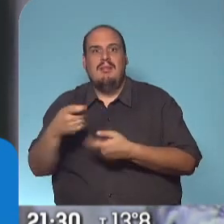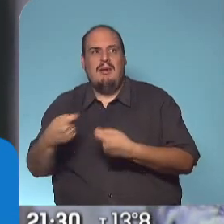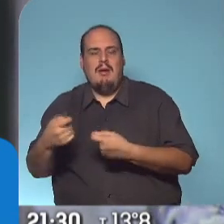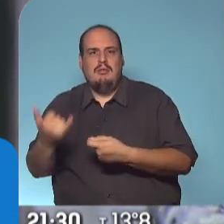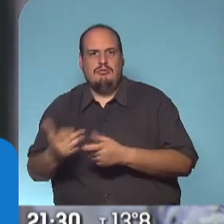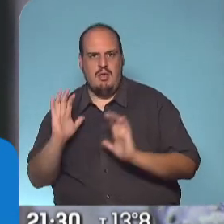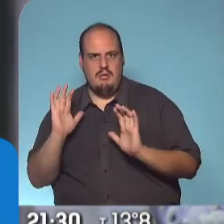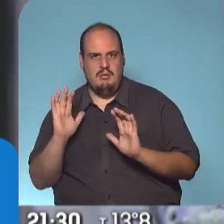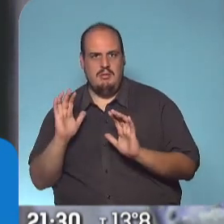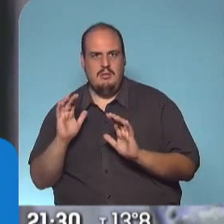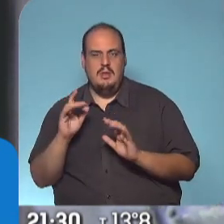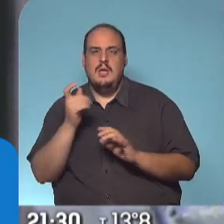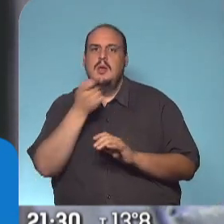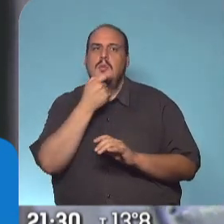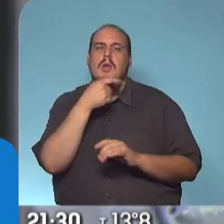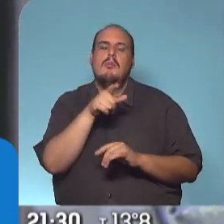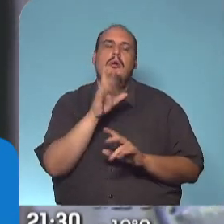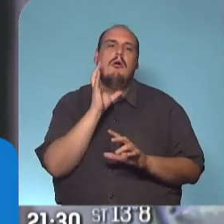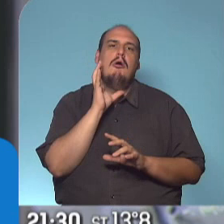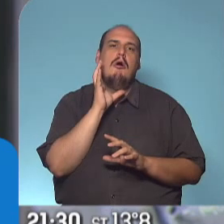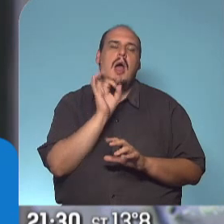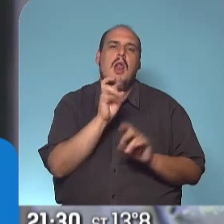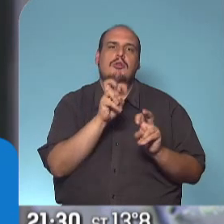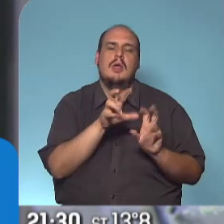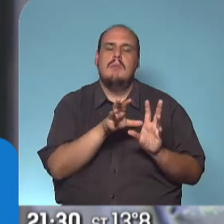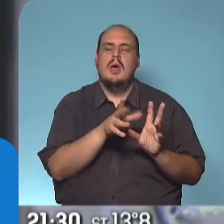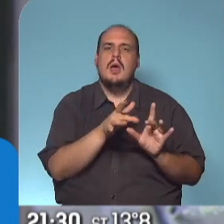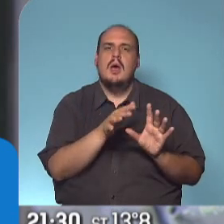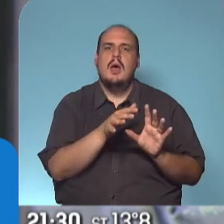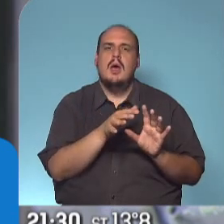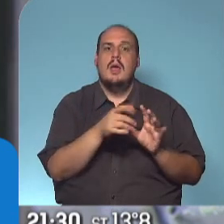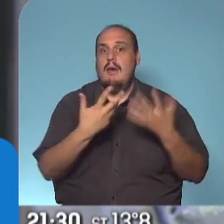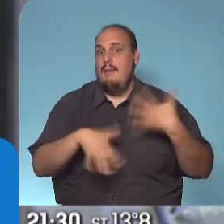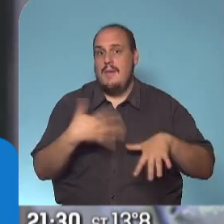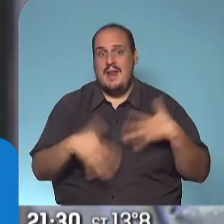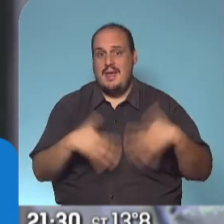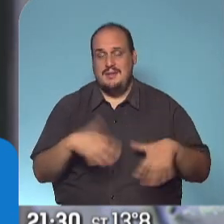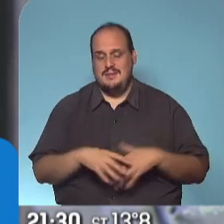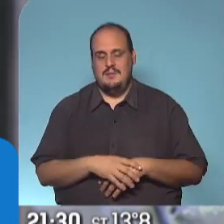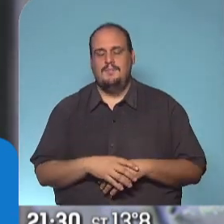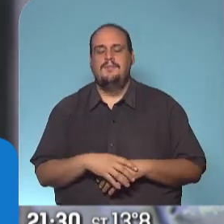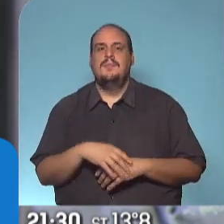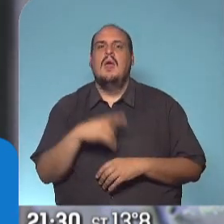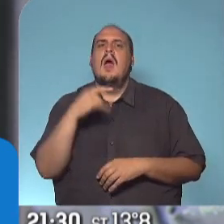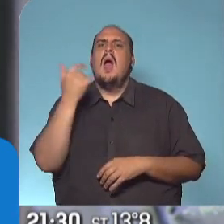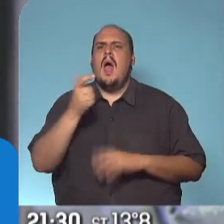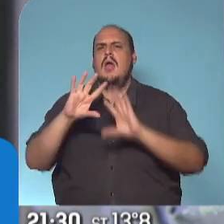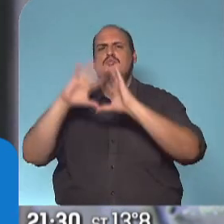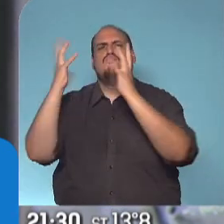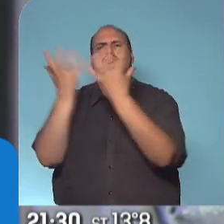Es decir, algo que está directamente vinculado al tema de esta emergencia. Hay otras propuestas en el